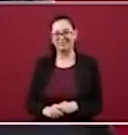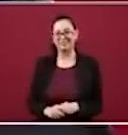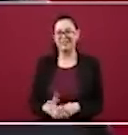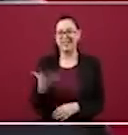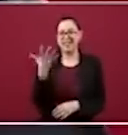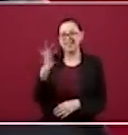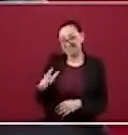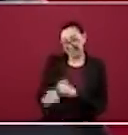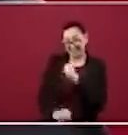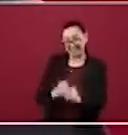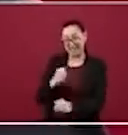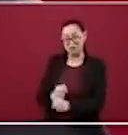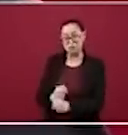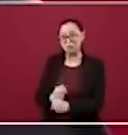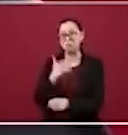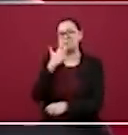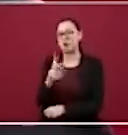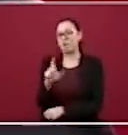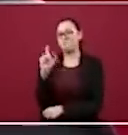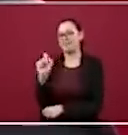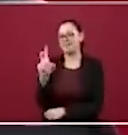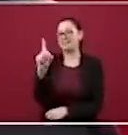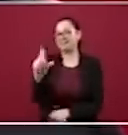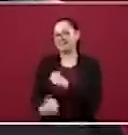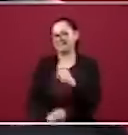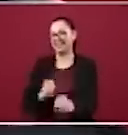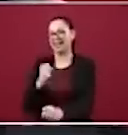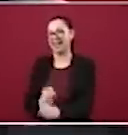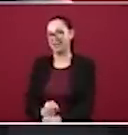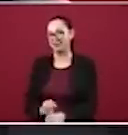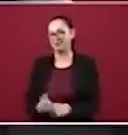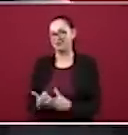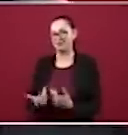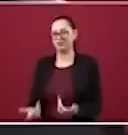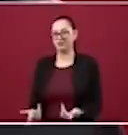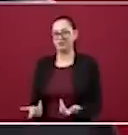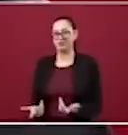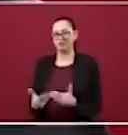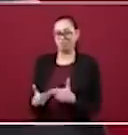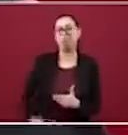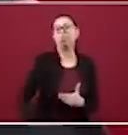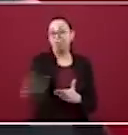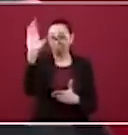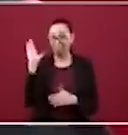lo hicieran por 20, por 30, o cómo dieron los contratos